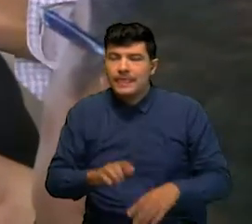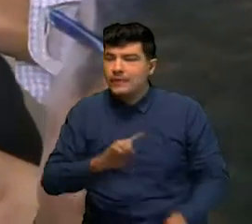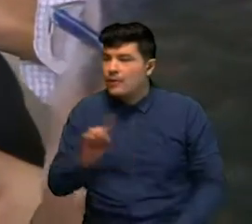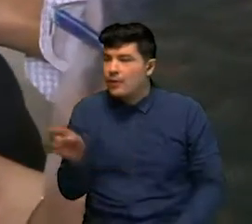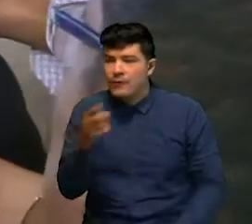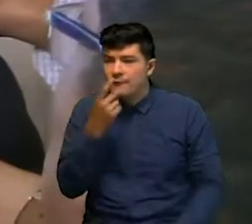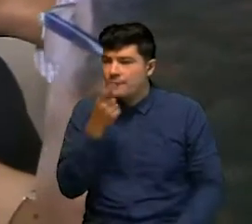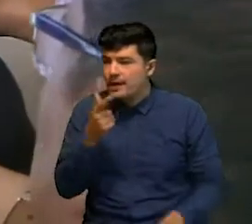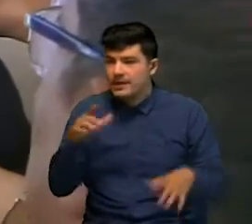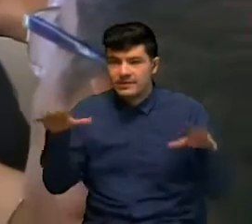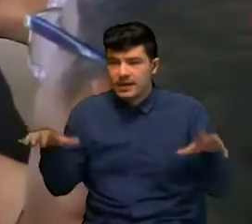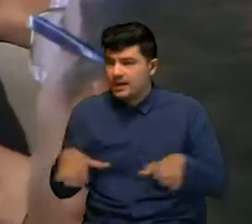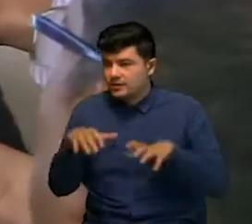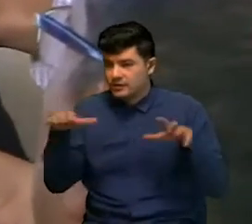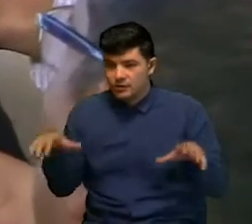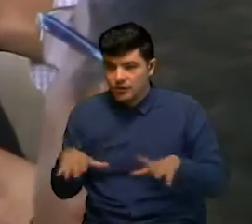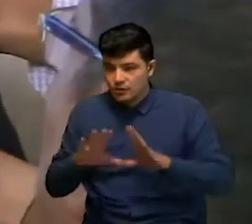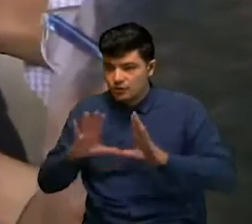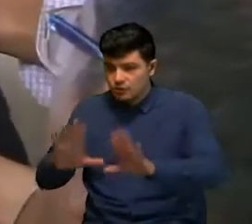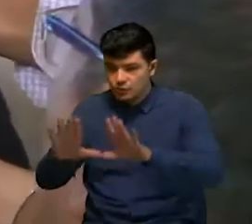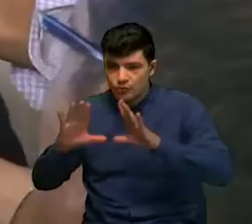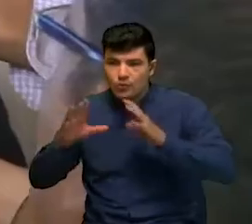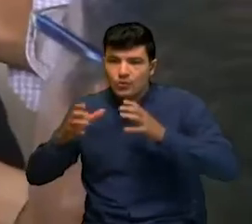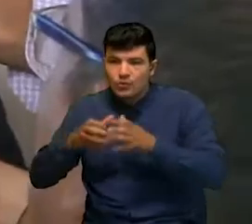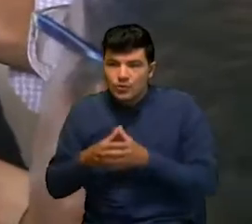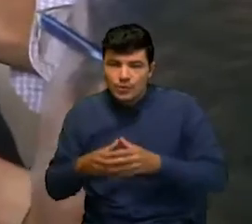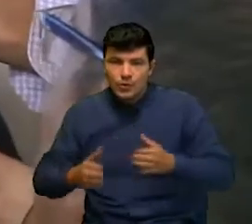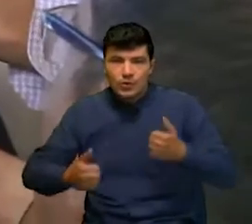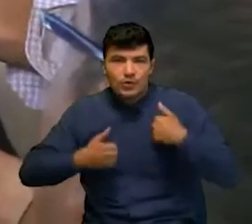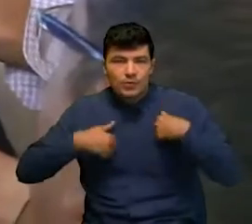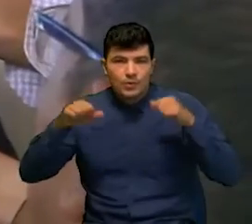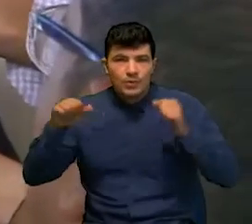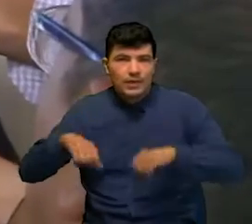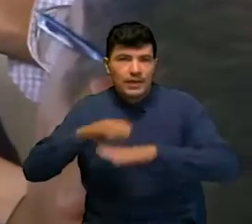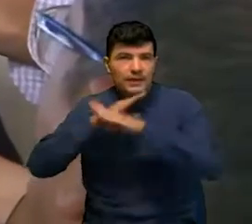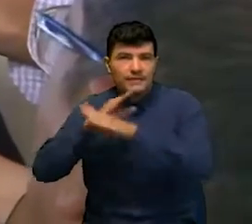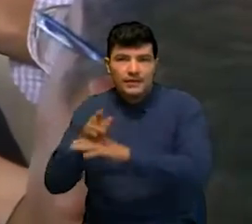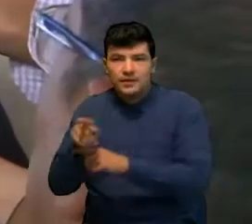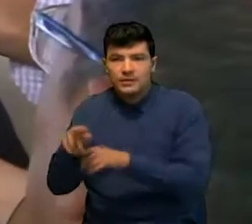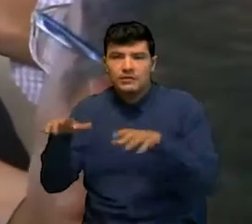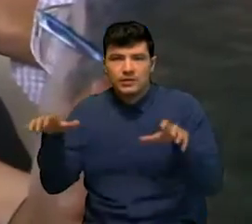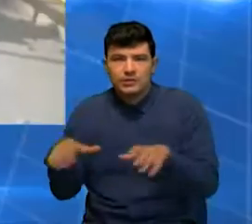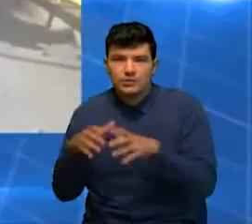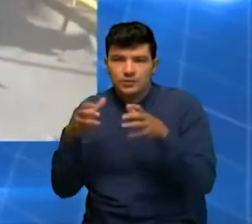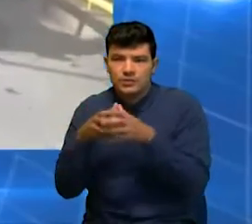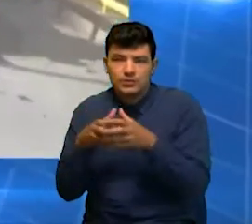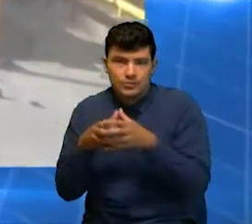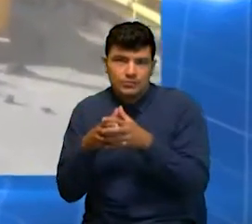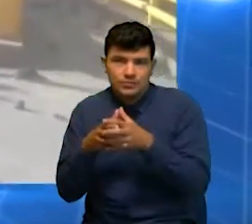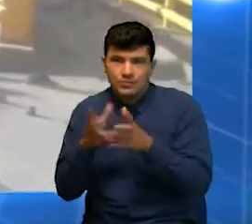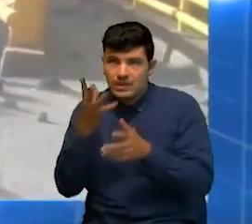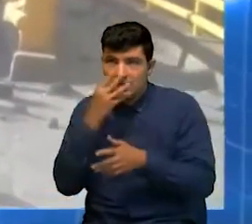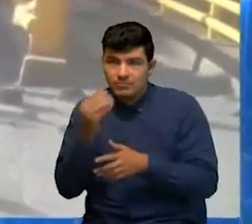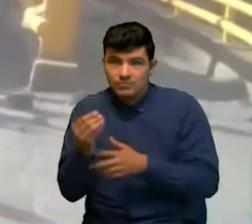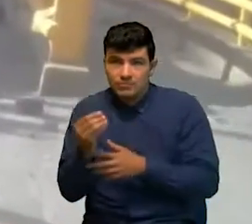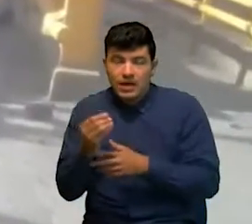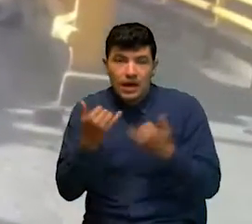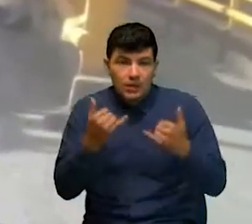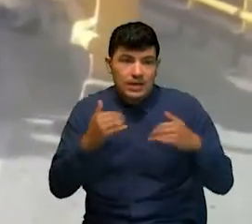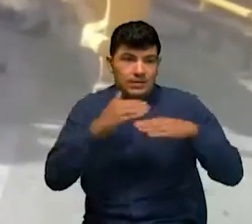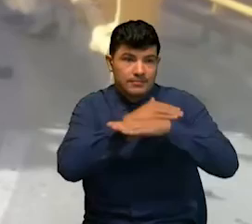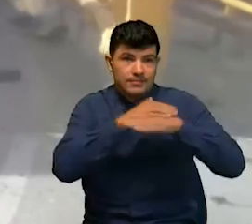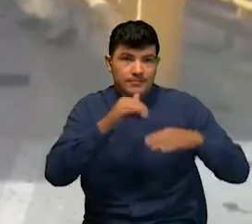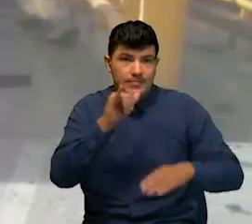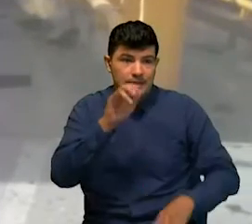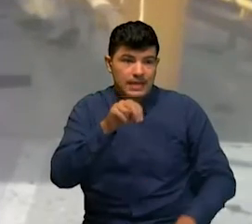grupos militares para contrarrestar las acciones de estos grupos delincuenciales. El INVIAS trabaja en la recuperación,